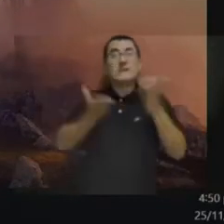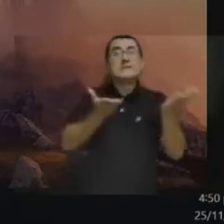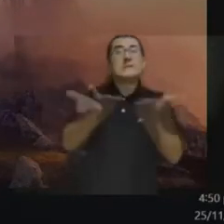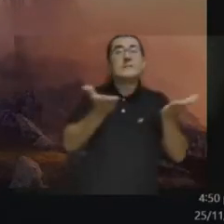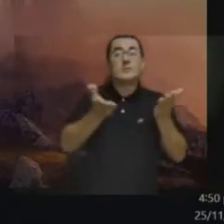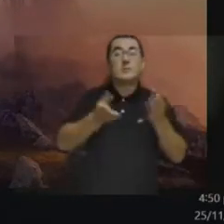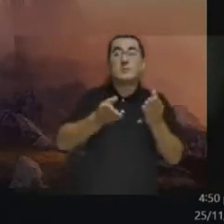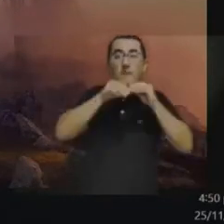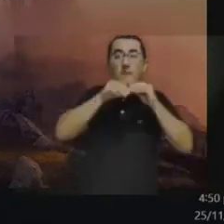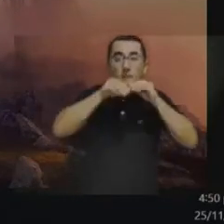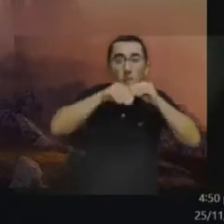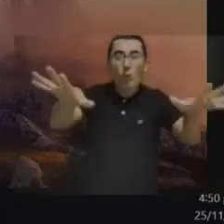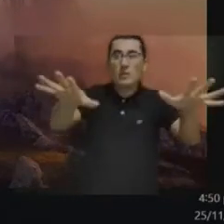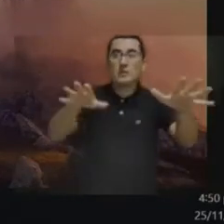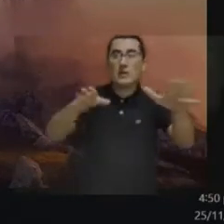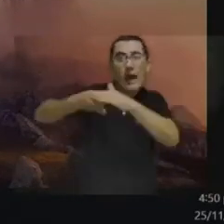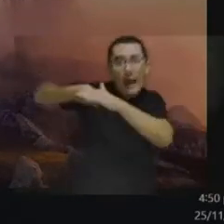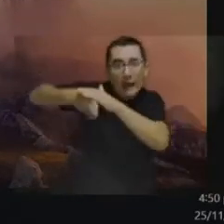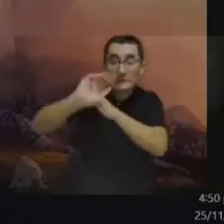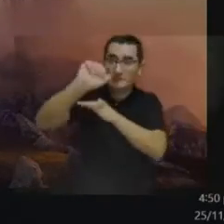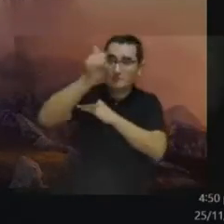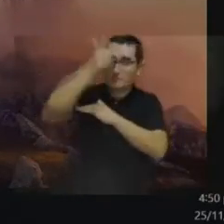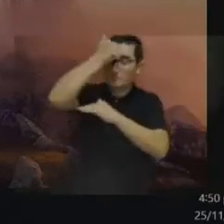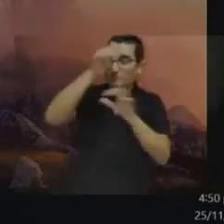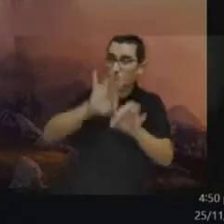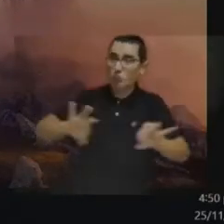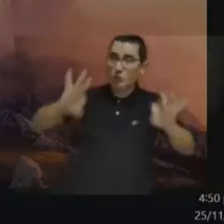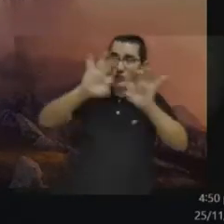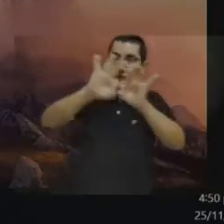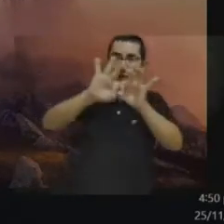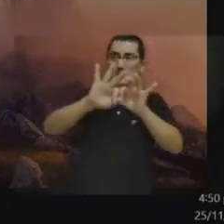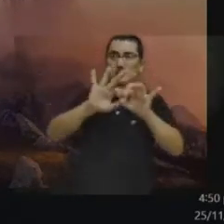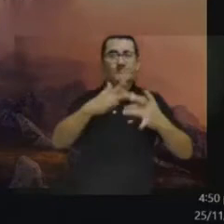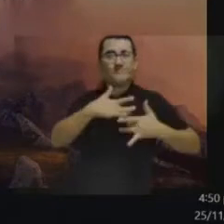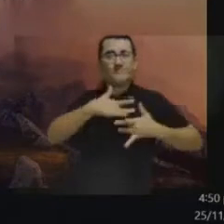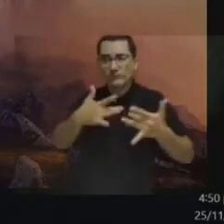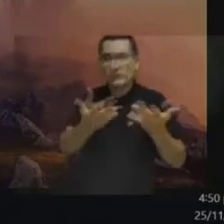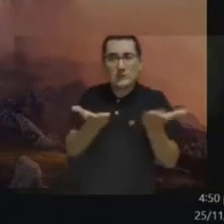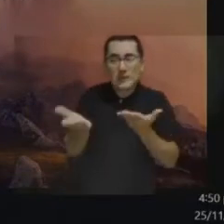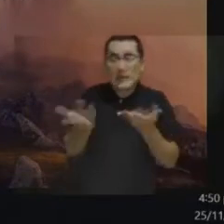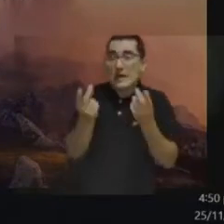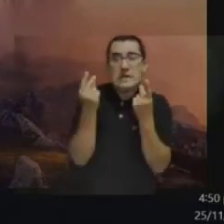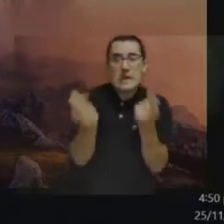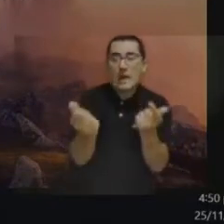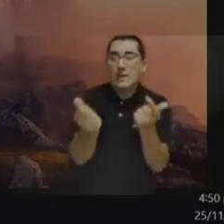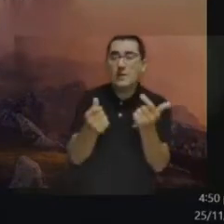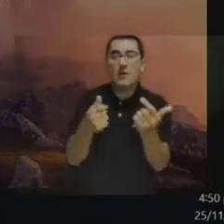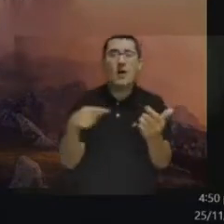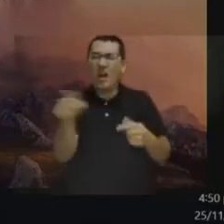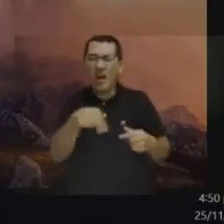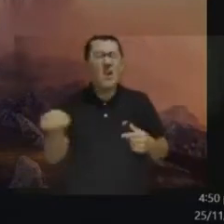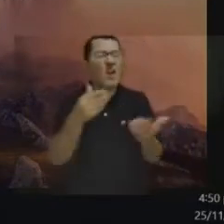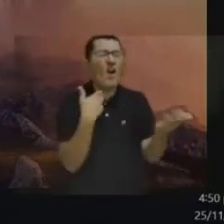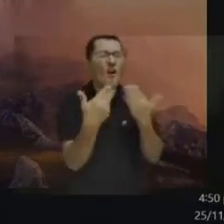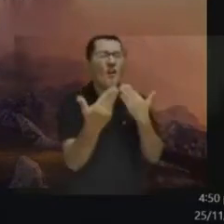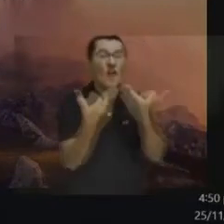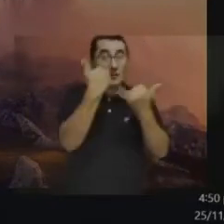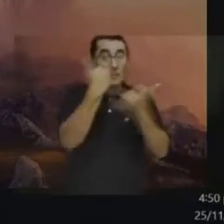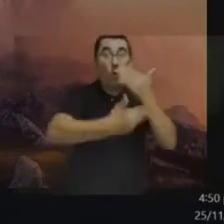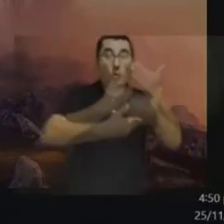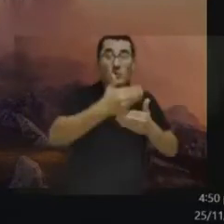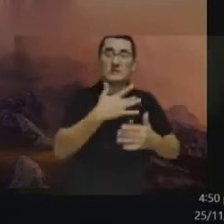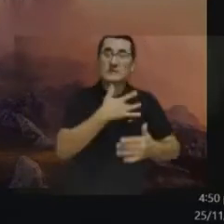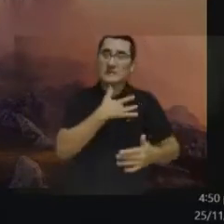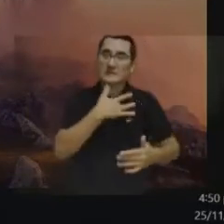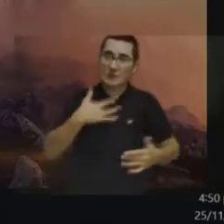puedan tener un acceso prioritario en términos de disponibilidad, en términos de confiabilidad y en términos también de lo que